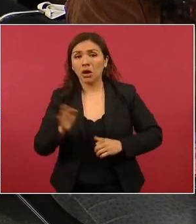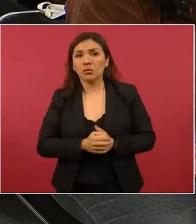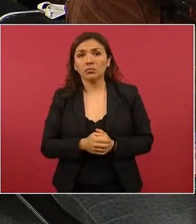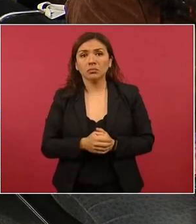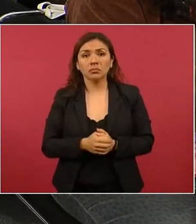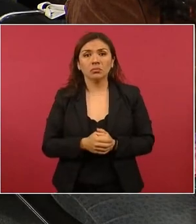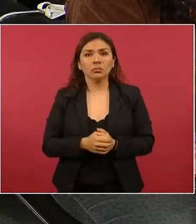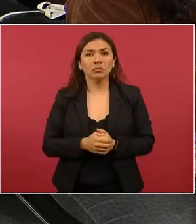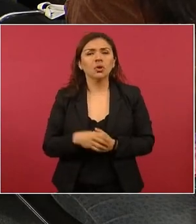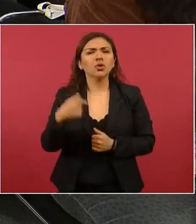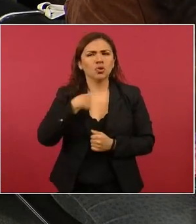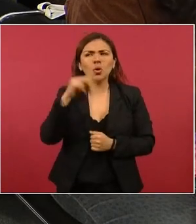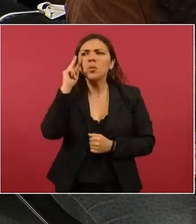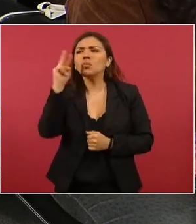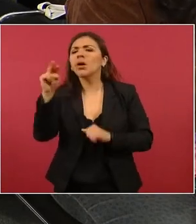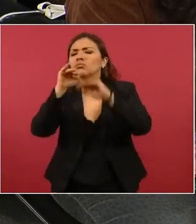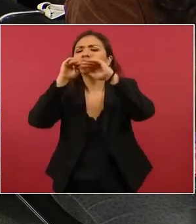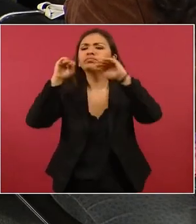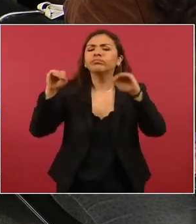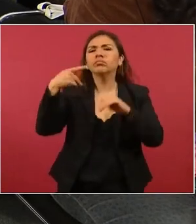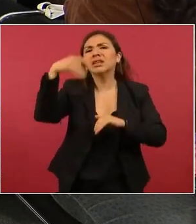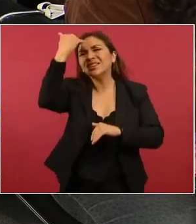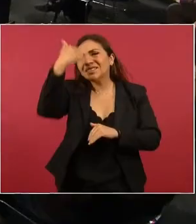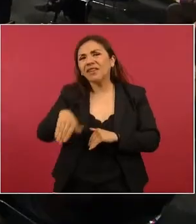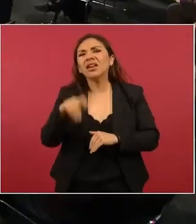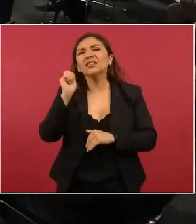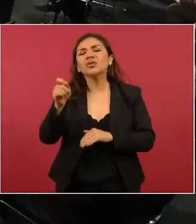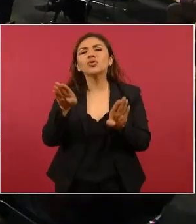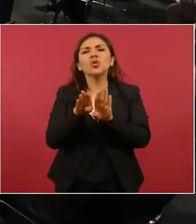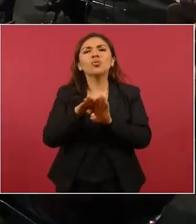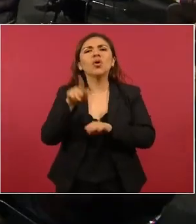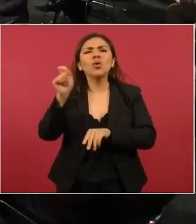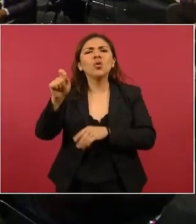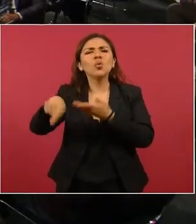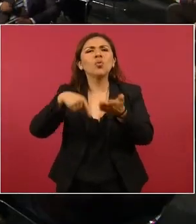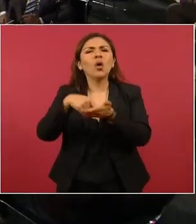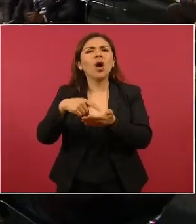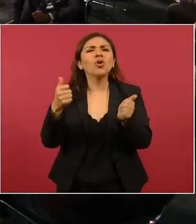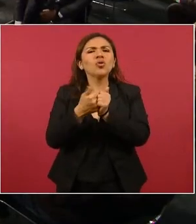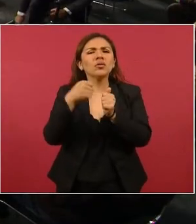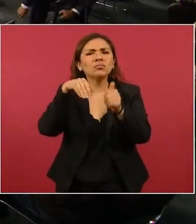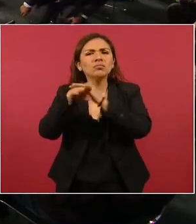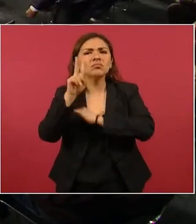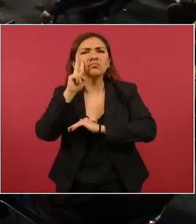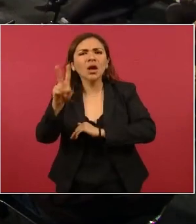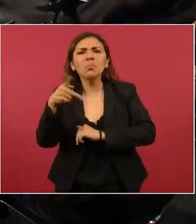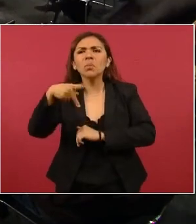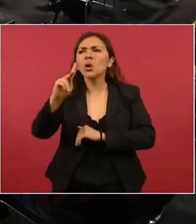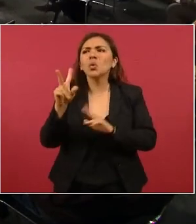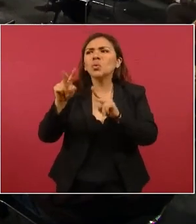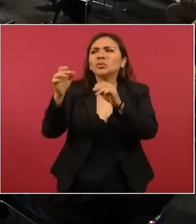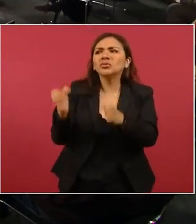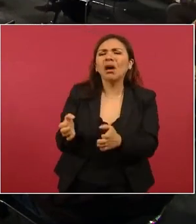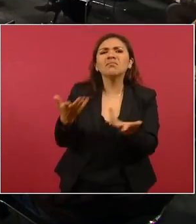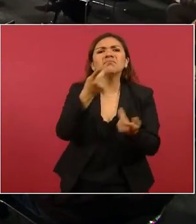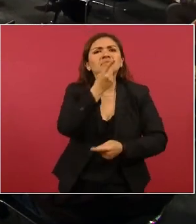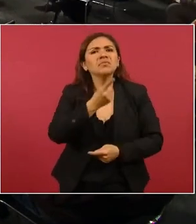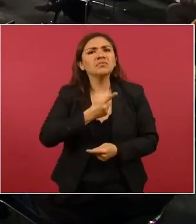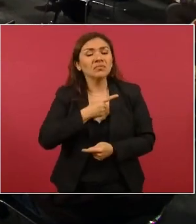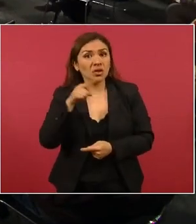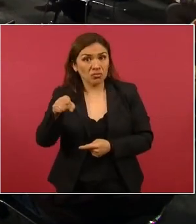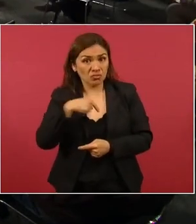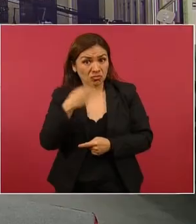nomás, yo me asomé, ¿ve? Y le digo, dígame, dice, no, que no, buscando al señor Enrique Puente, le digo, no salga, le digo, pero no está, dígame. Dice, no, es que veníamos a hacer